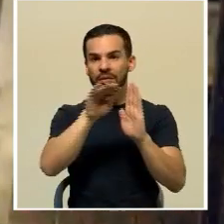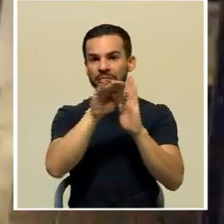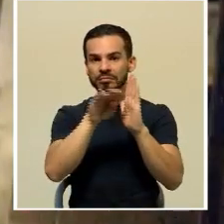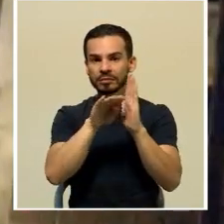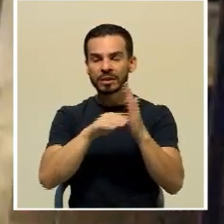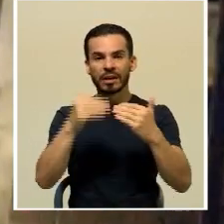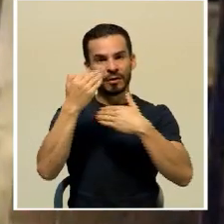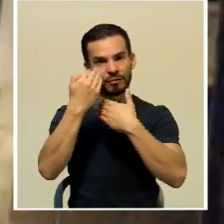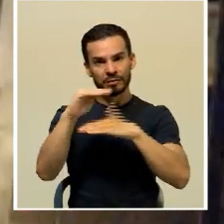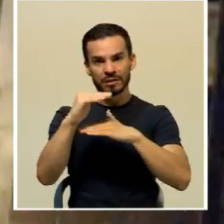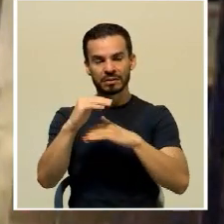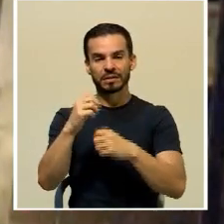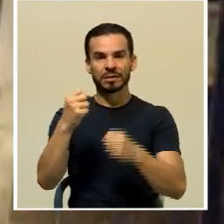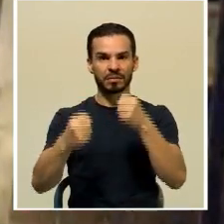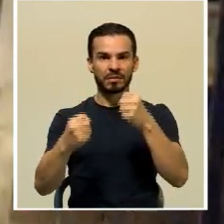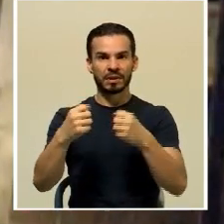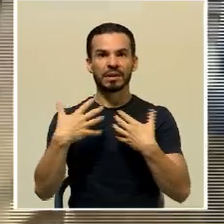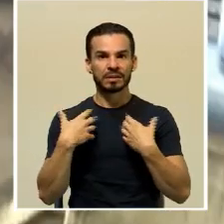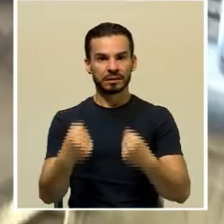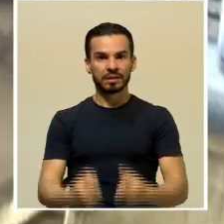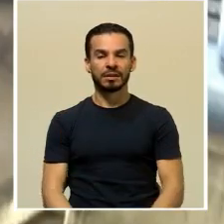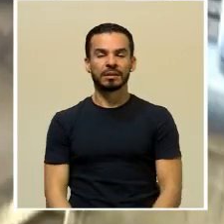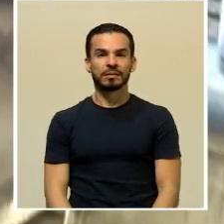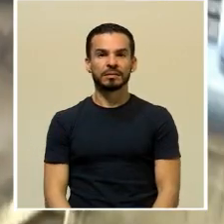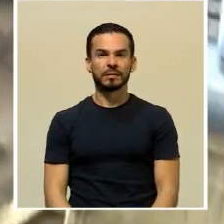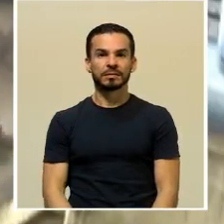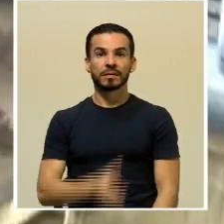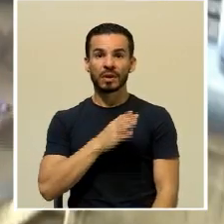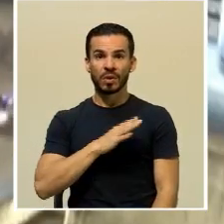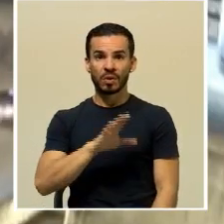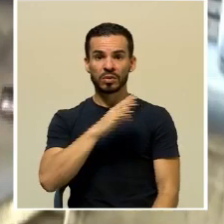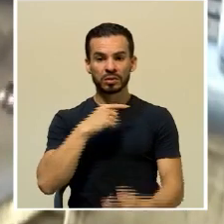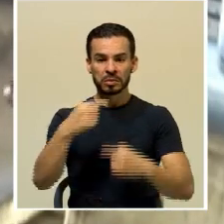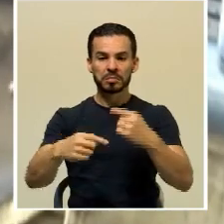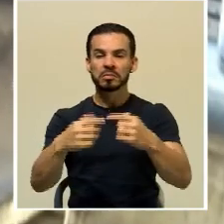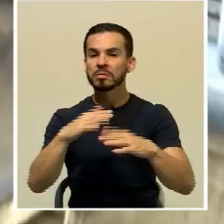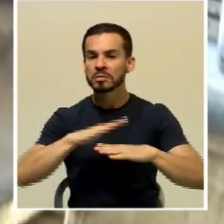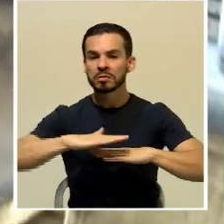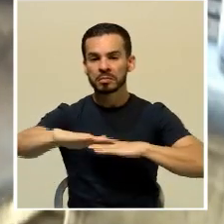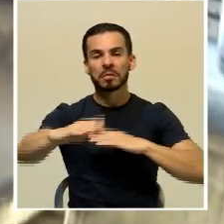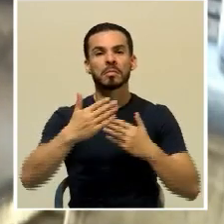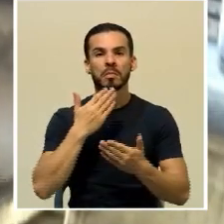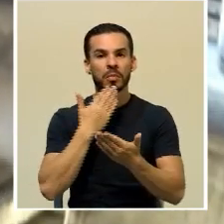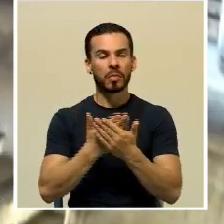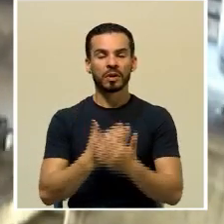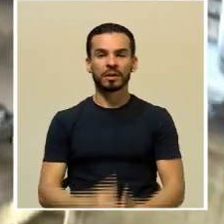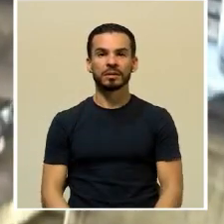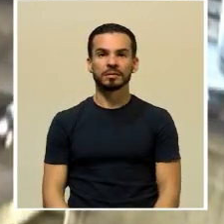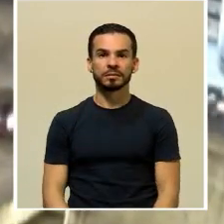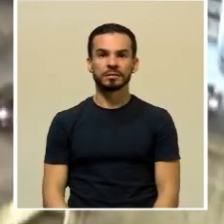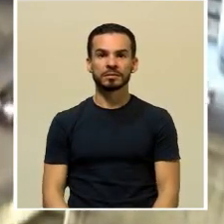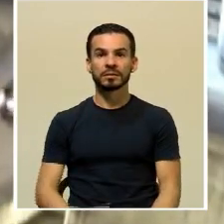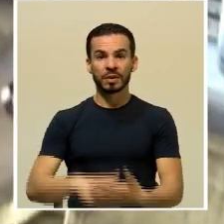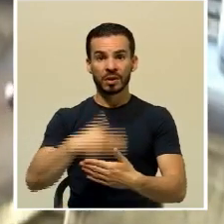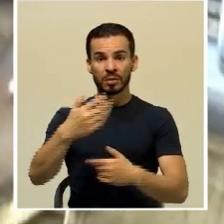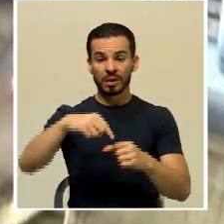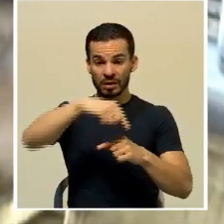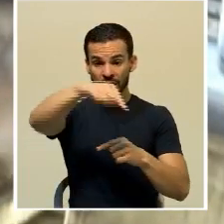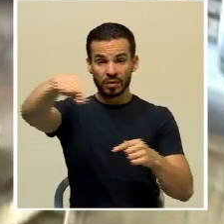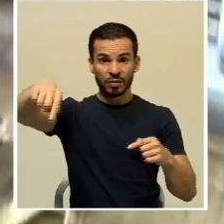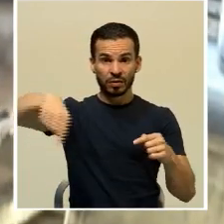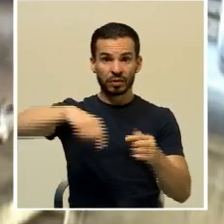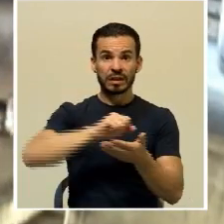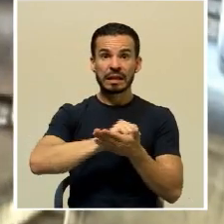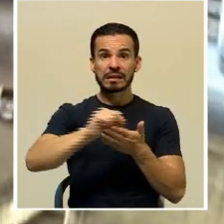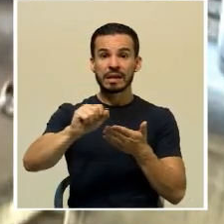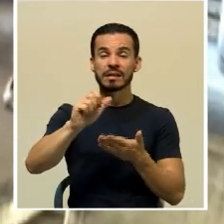momento de restricción vial sanitaria. Las condiciones de rodaje son buenas. Luego pasamos ahora a la rotonda de San